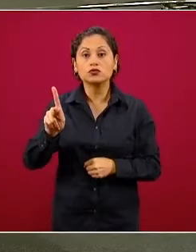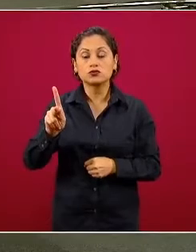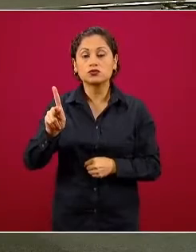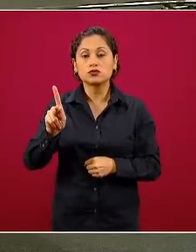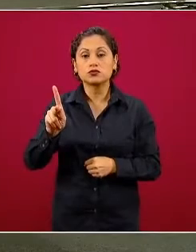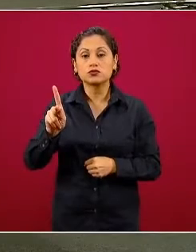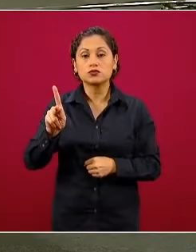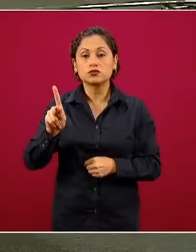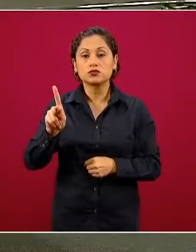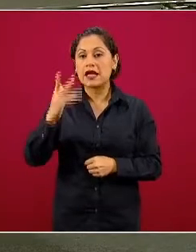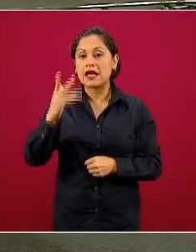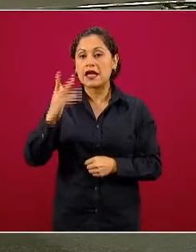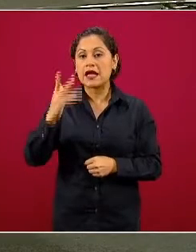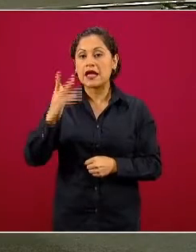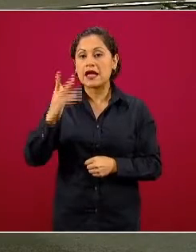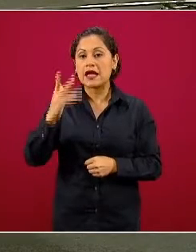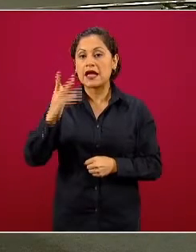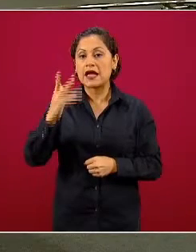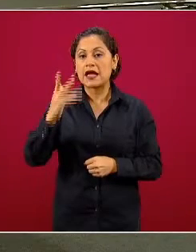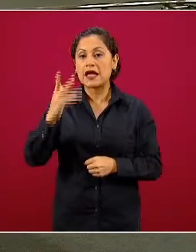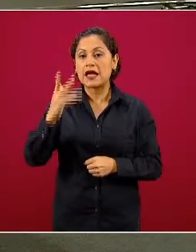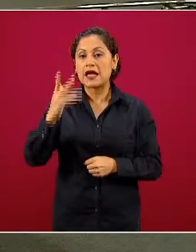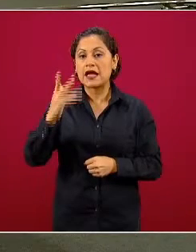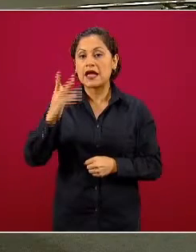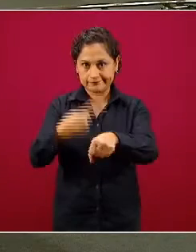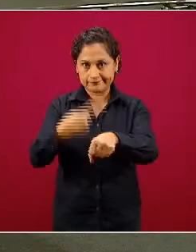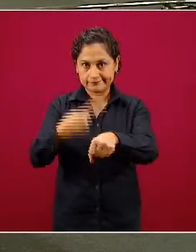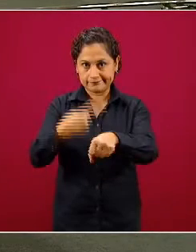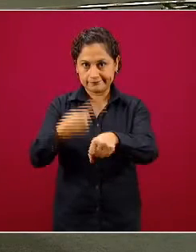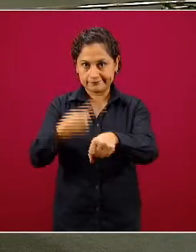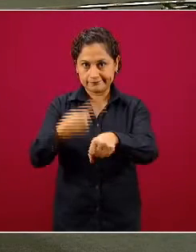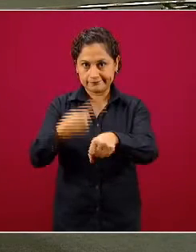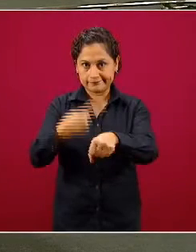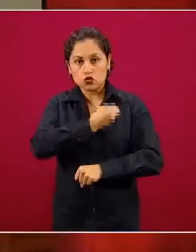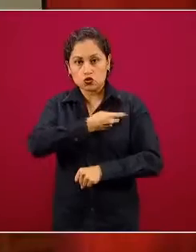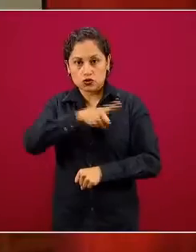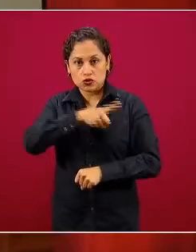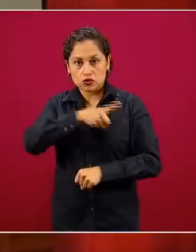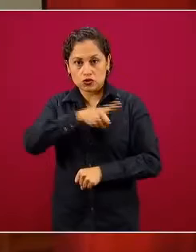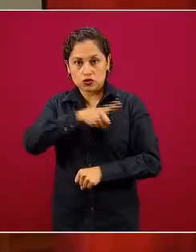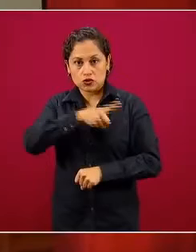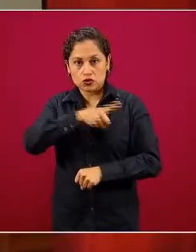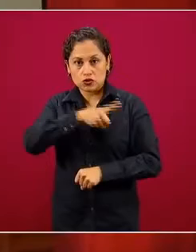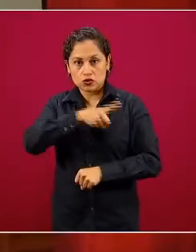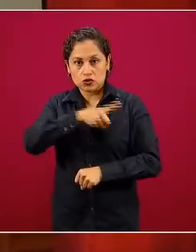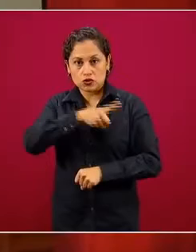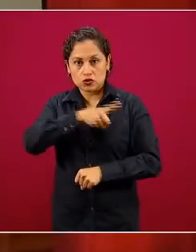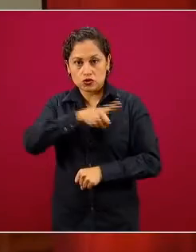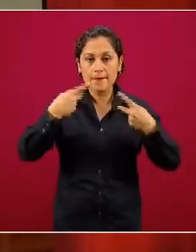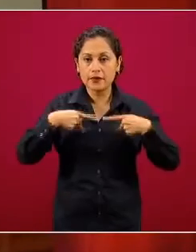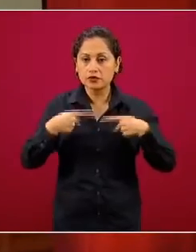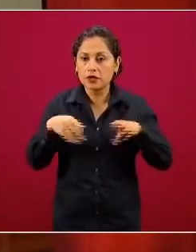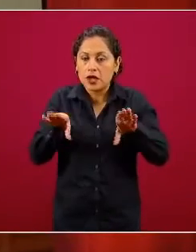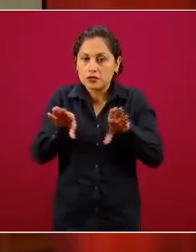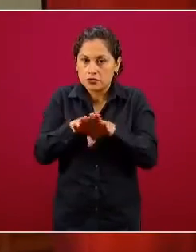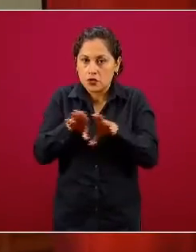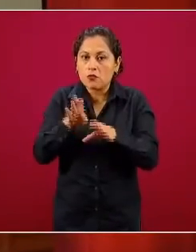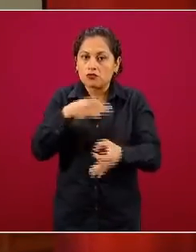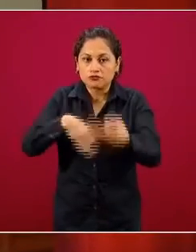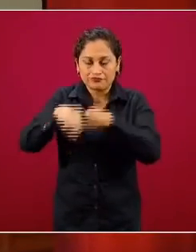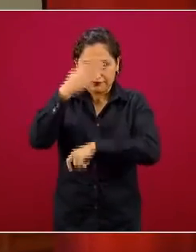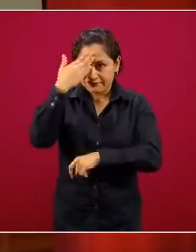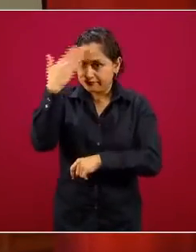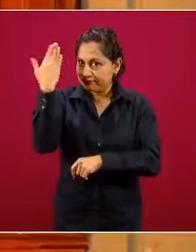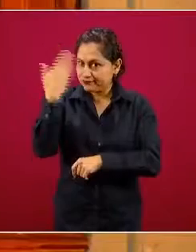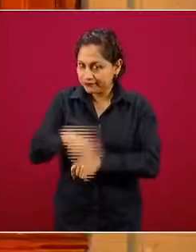identifican los fenómenos de enfermedad y de salud y sus determinantes en la población. Y el proceso, de manera